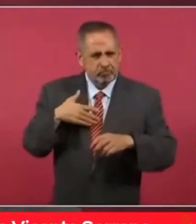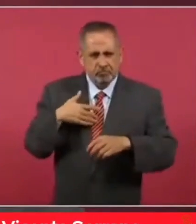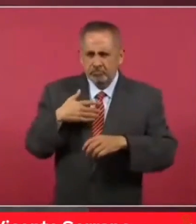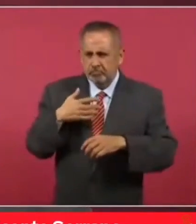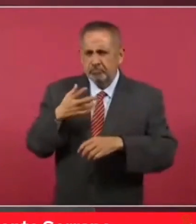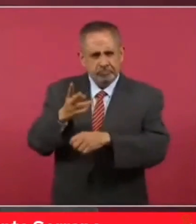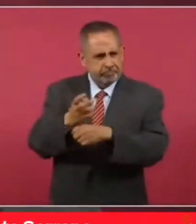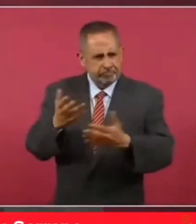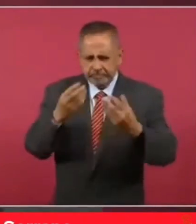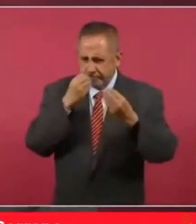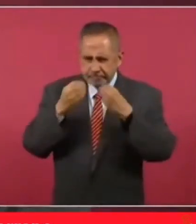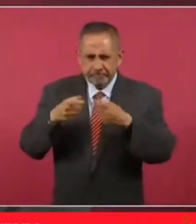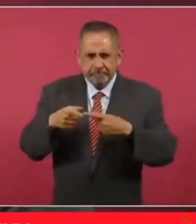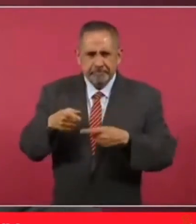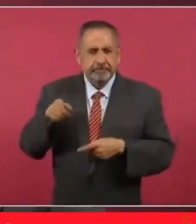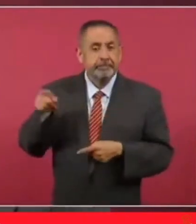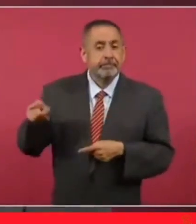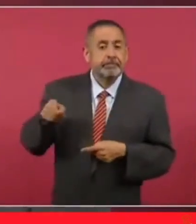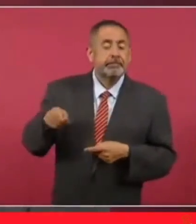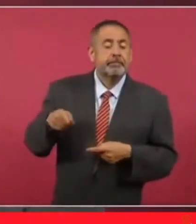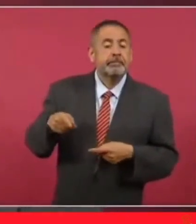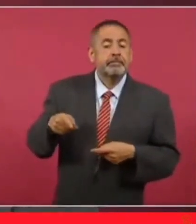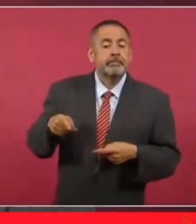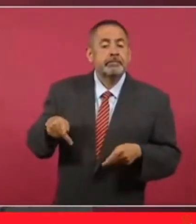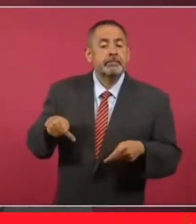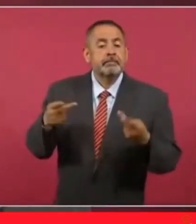¿no? Venían